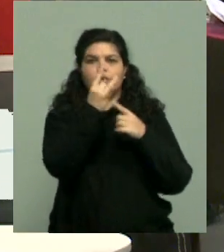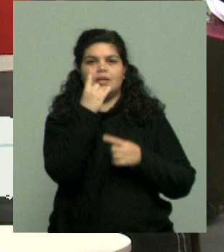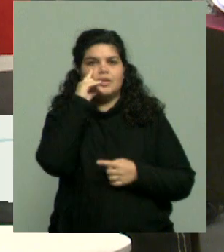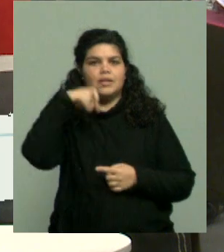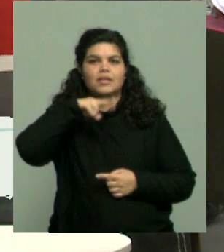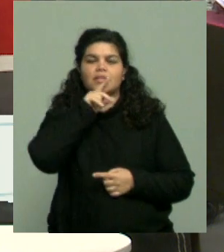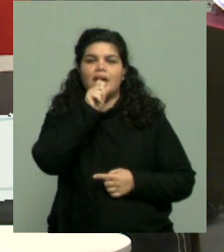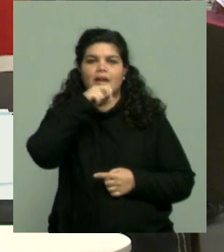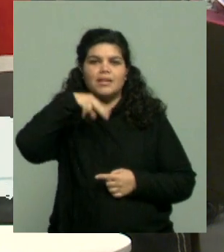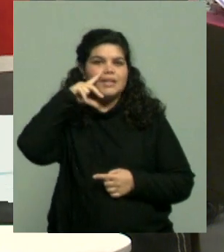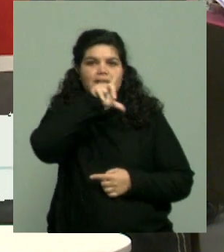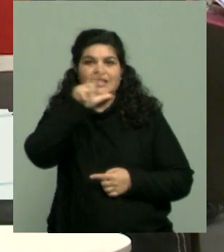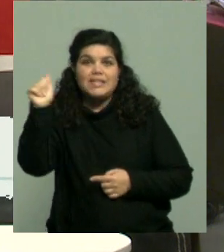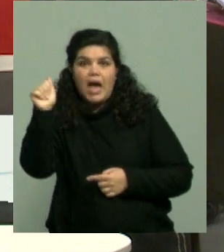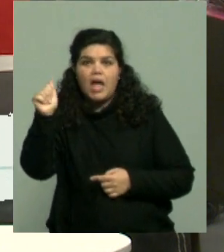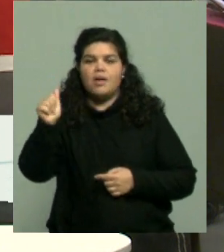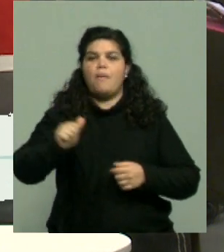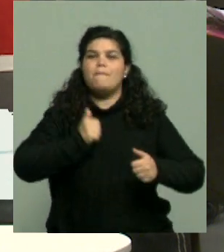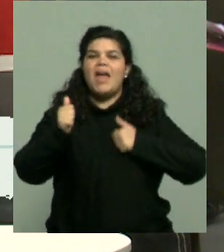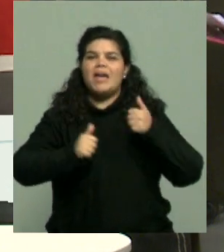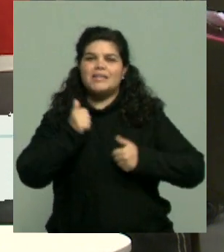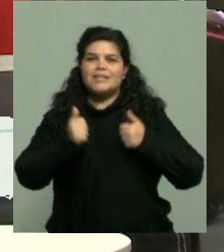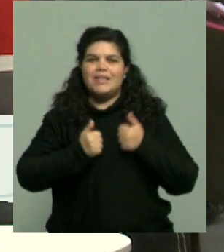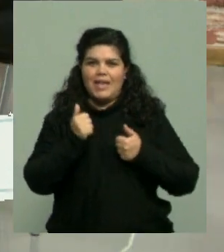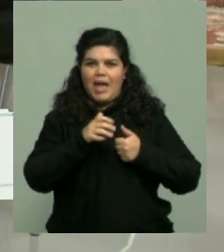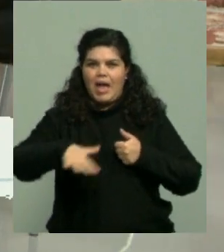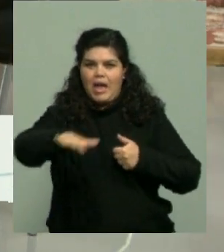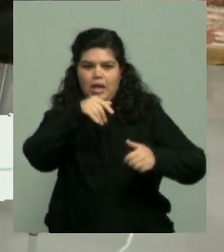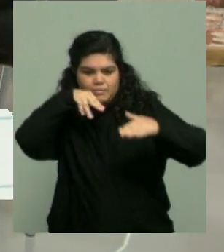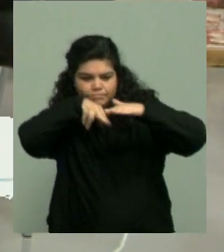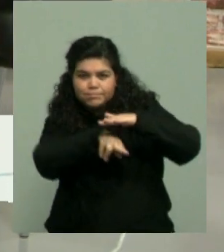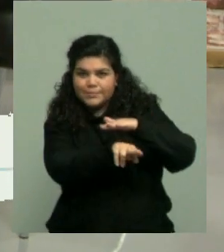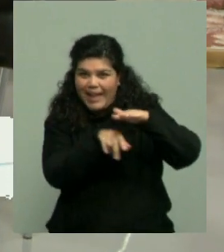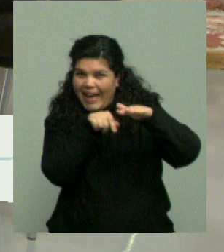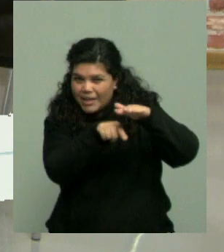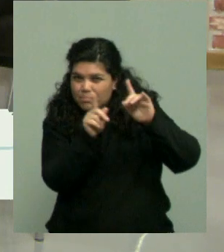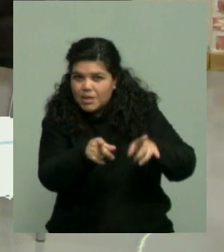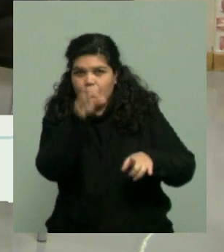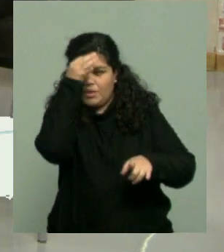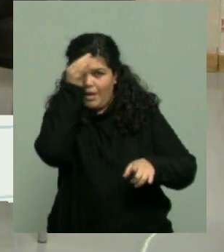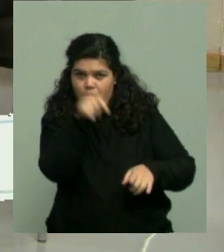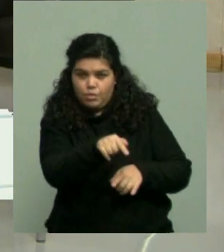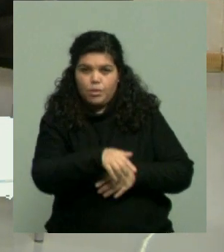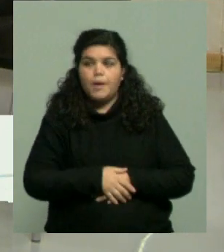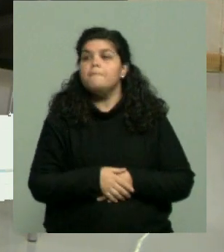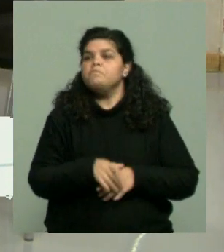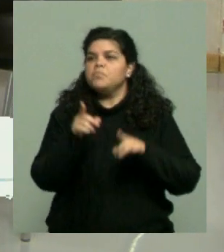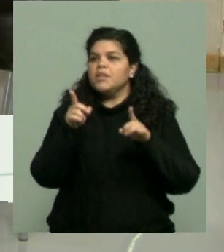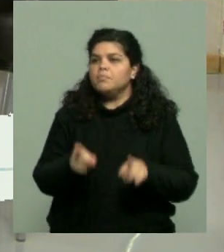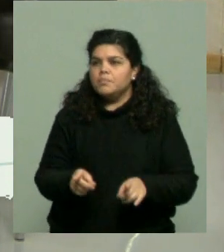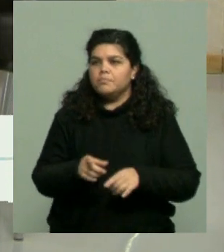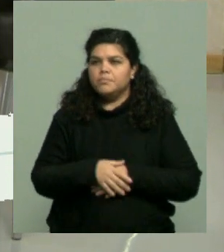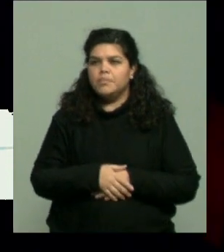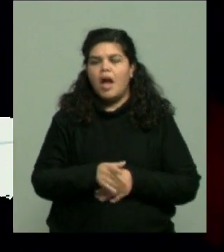Muchas, no, pero... Pero, bueno, nos varias, podemos, nos, digamos. Nos podemos defender con que algunas llegan a ser